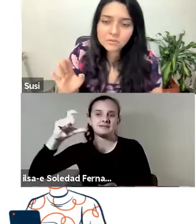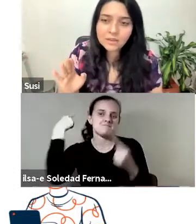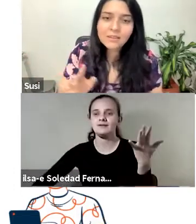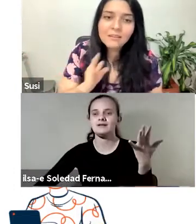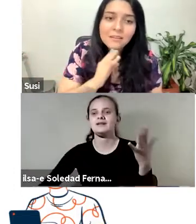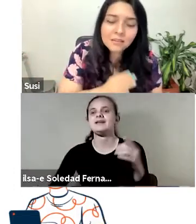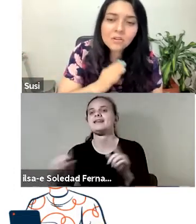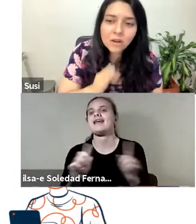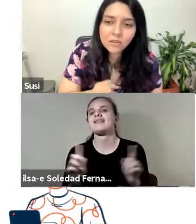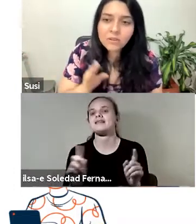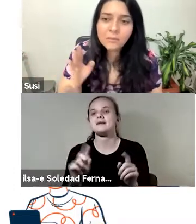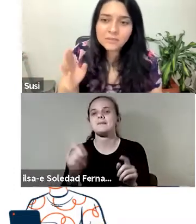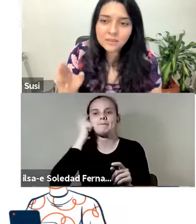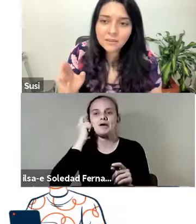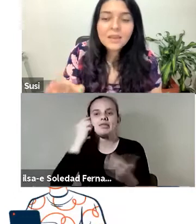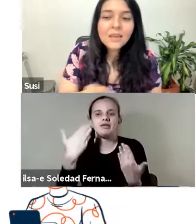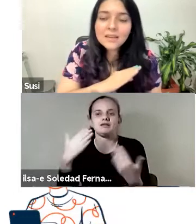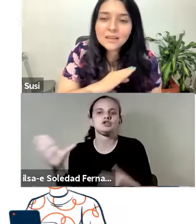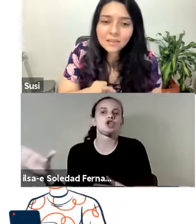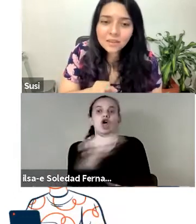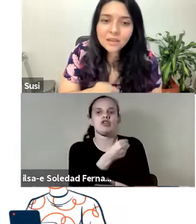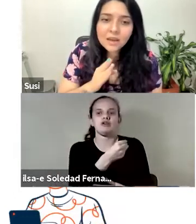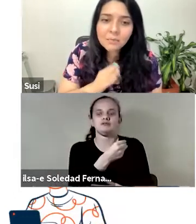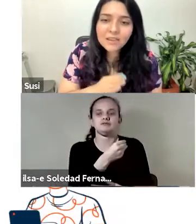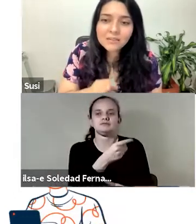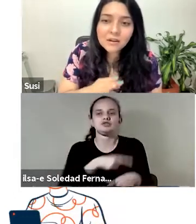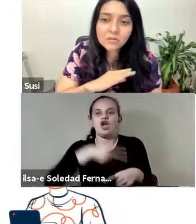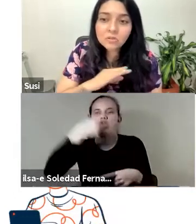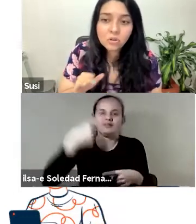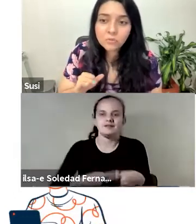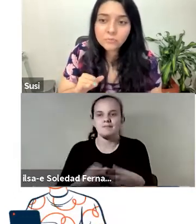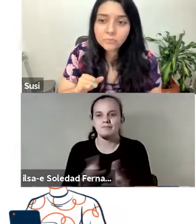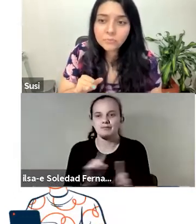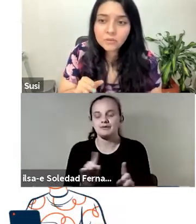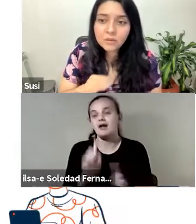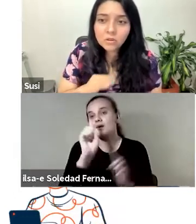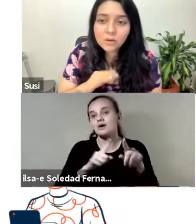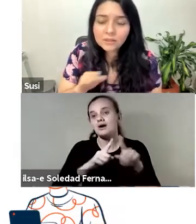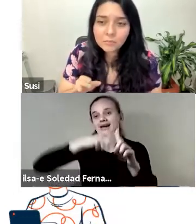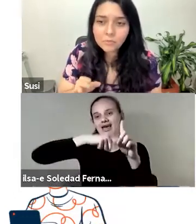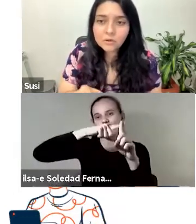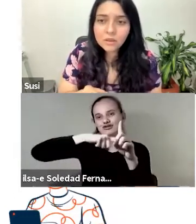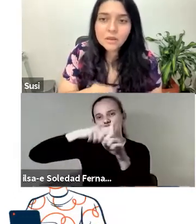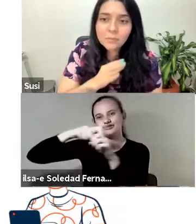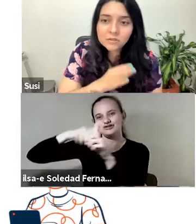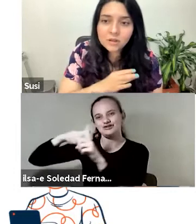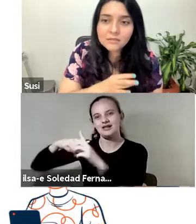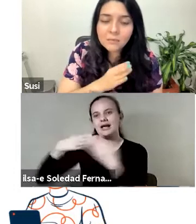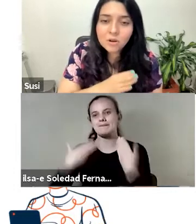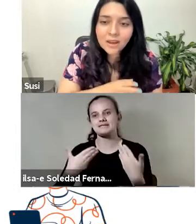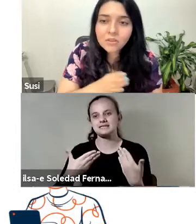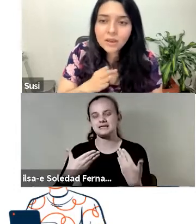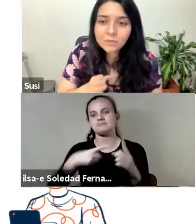las personas, tienen distintos grados de capacidad. Nadie es capaz de hacer todo el tiempo. Las